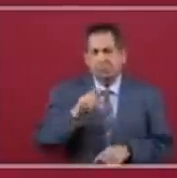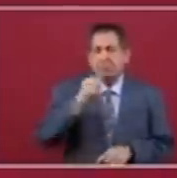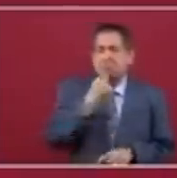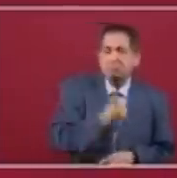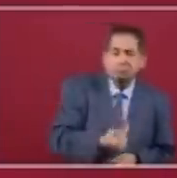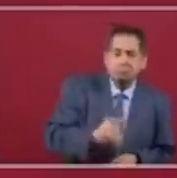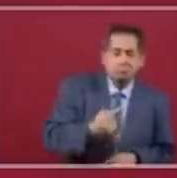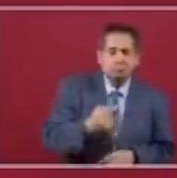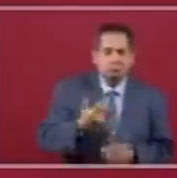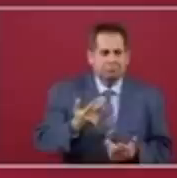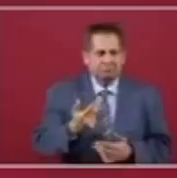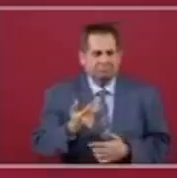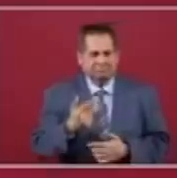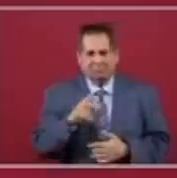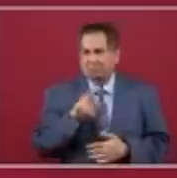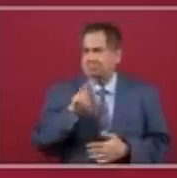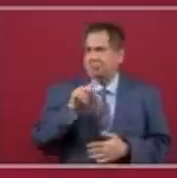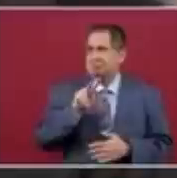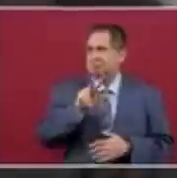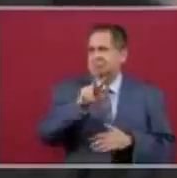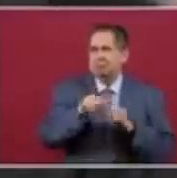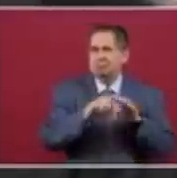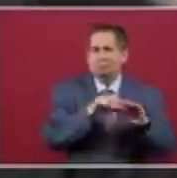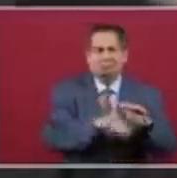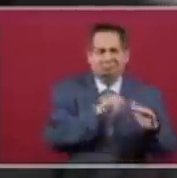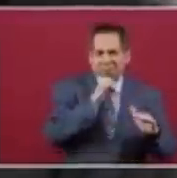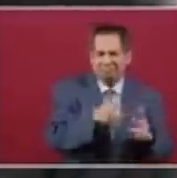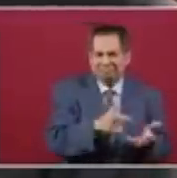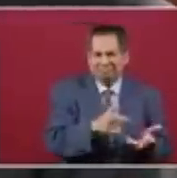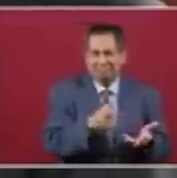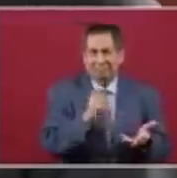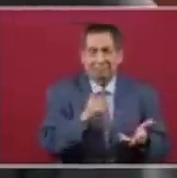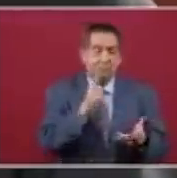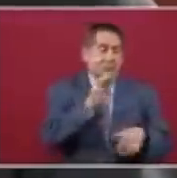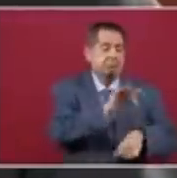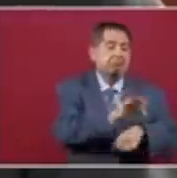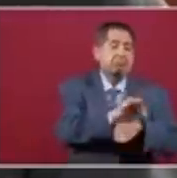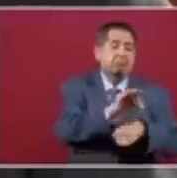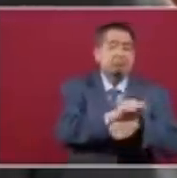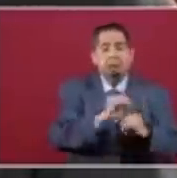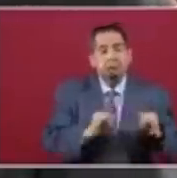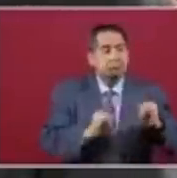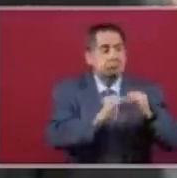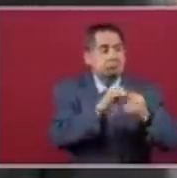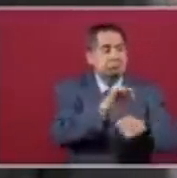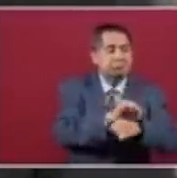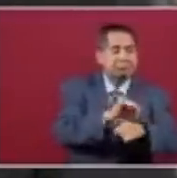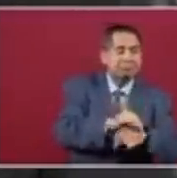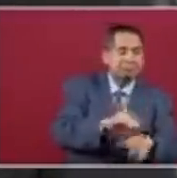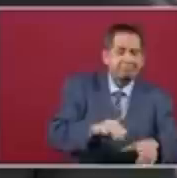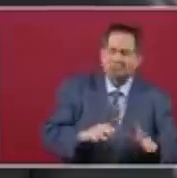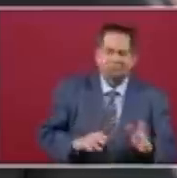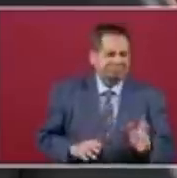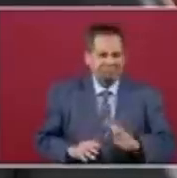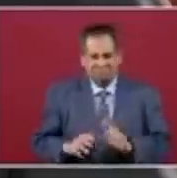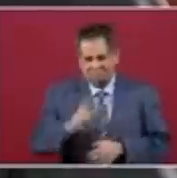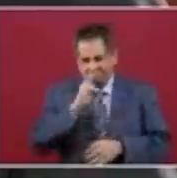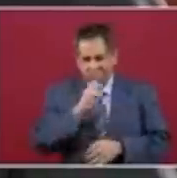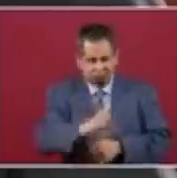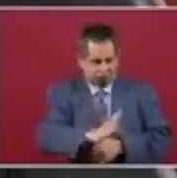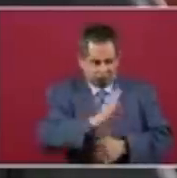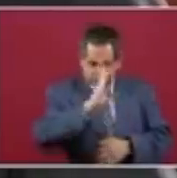¿para qué la tutela? ¿Para qué el intermediarismo? ¿Por qué no de manera